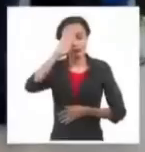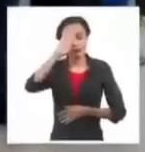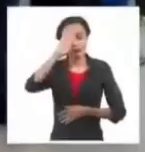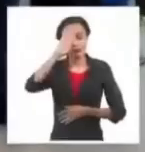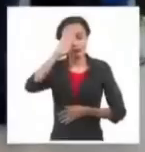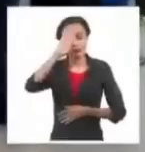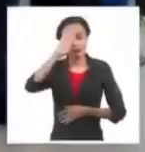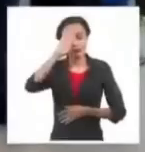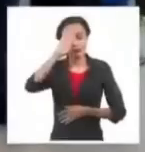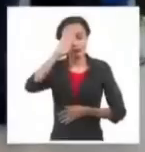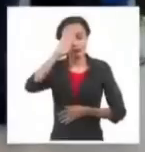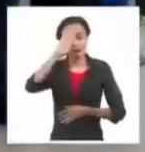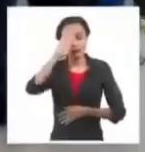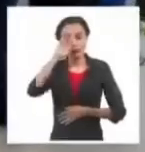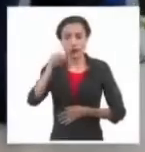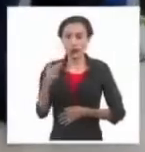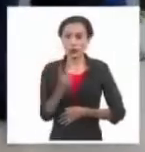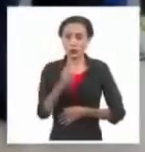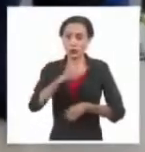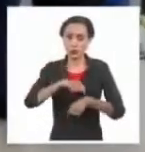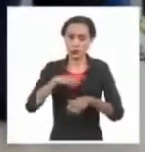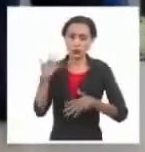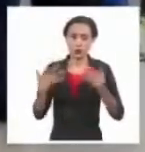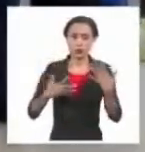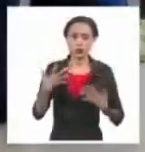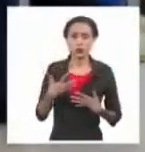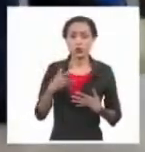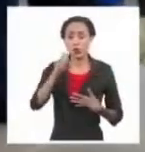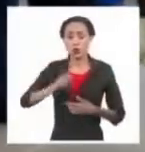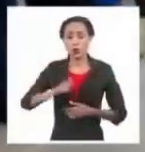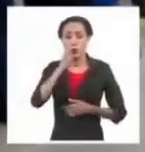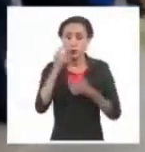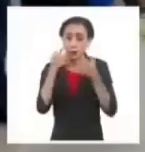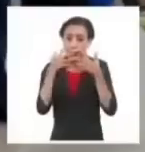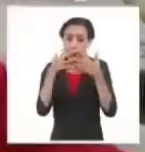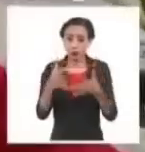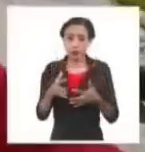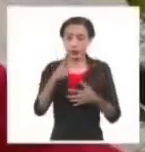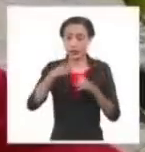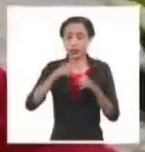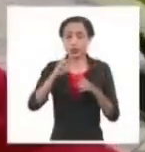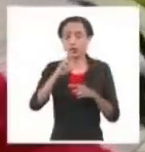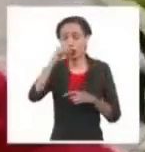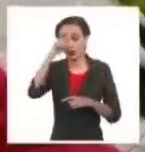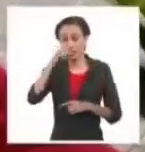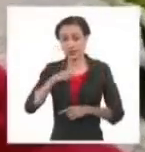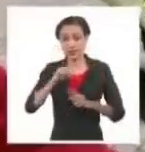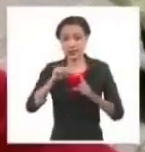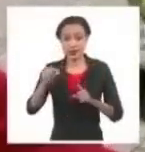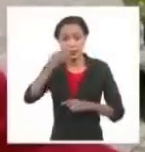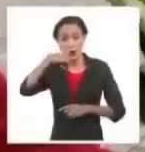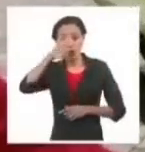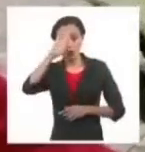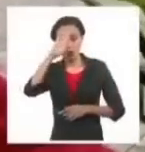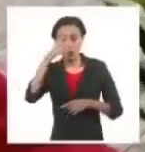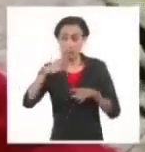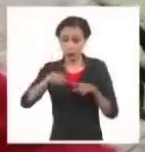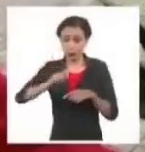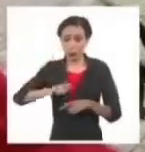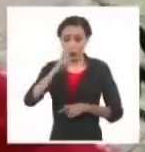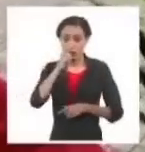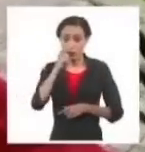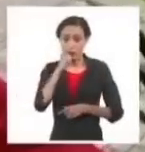a costar los números cuánto pero tener tiene un equipo piloto con el banquito 22 peloteros